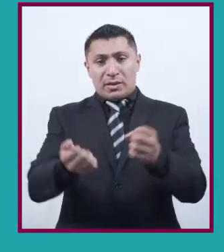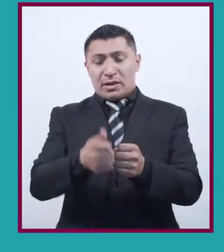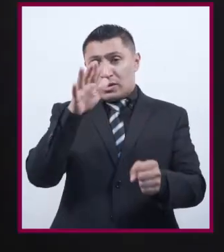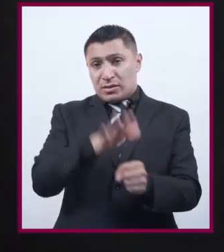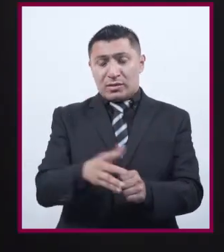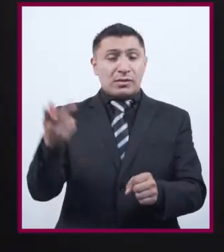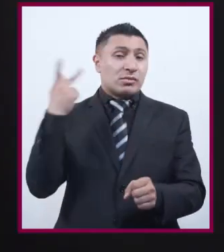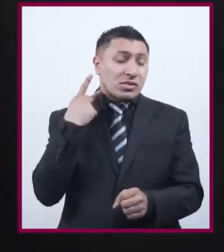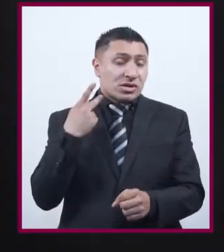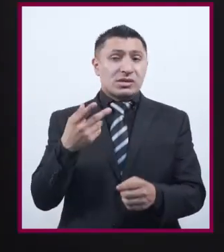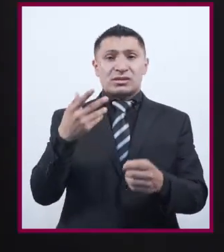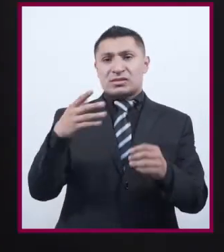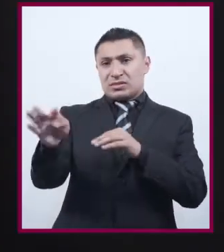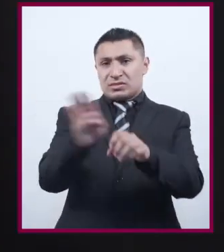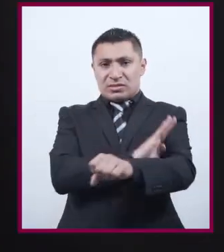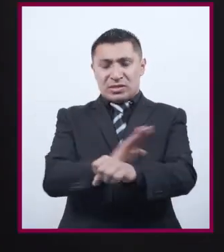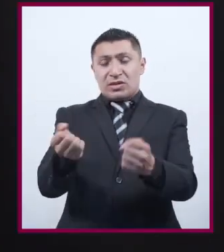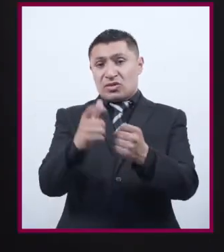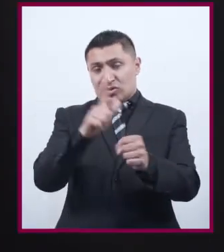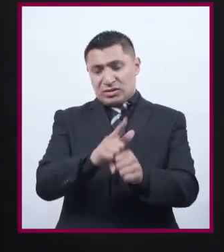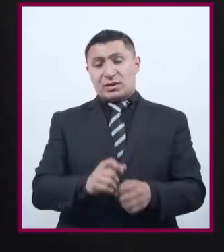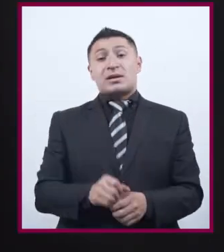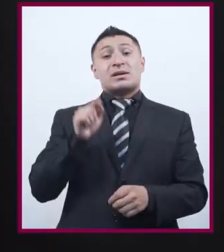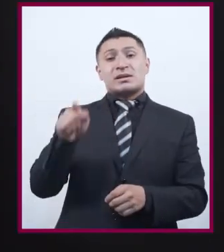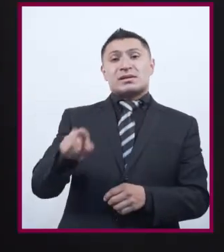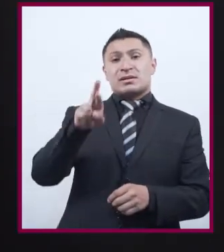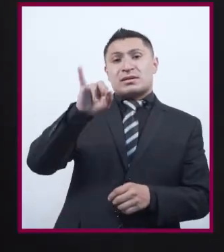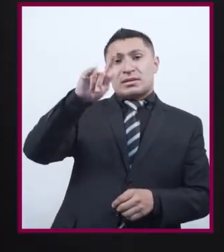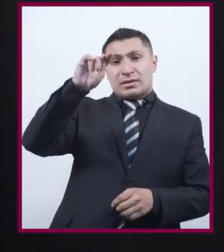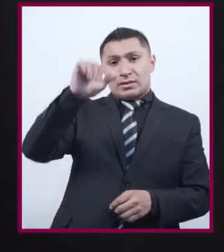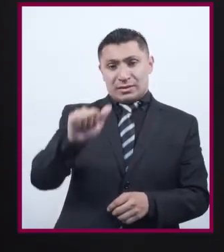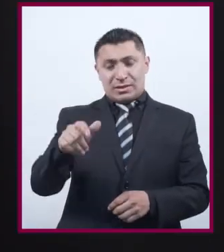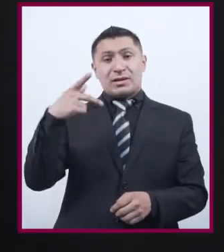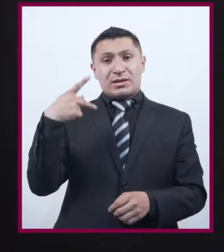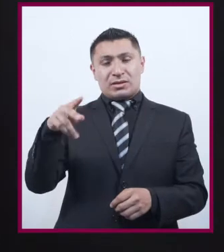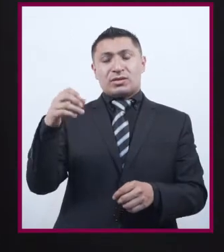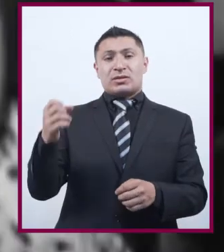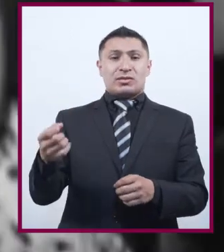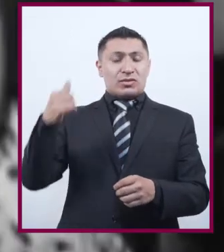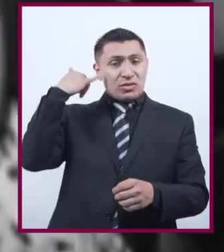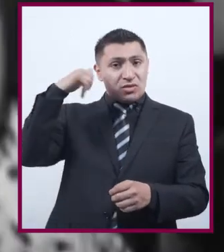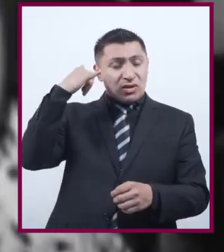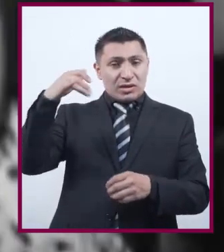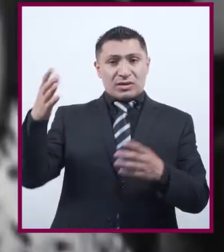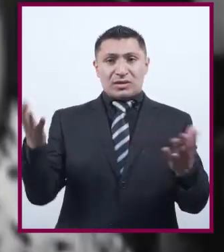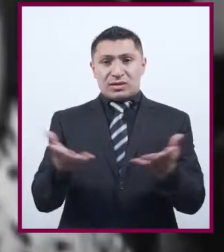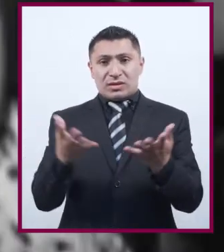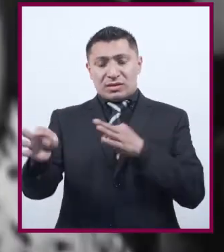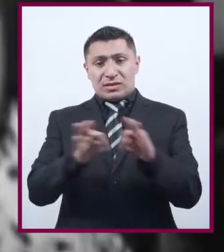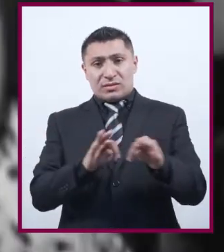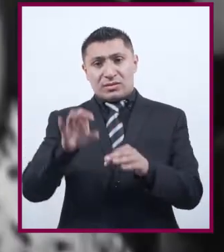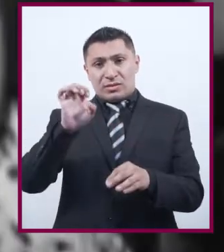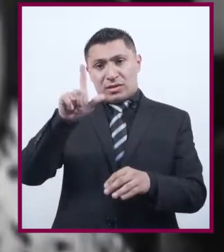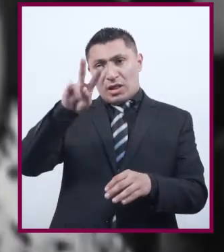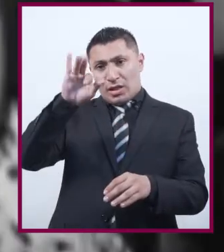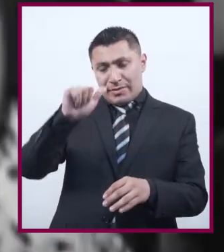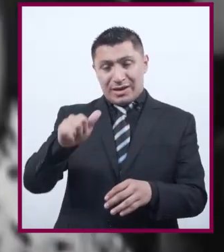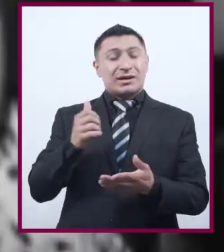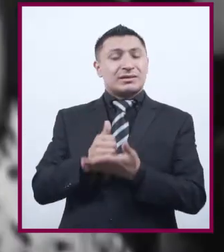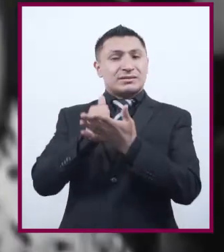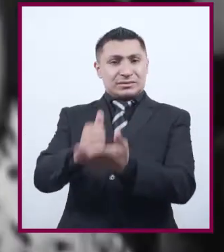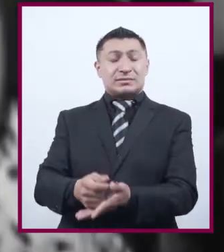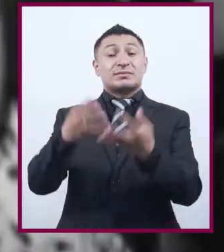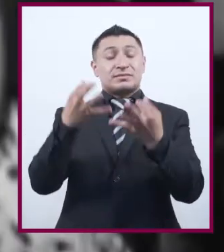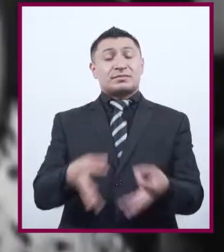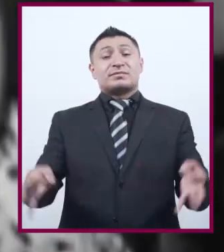sociales. Además de la Liga Rita Cetina Gutiérrez, con una subdelegación en Yucatán fundada por Elvia Carrillo Puerto. Cabe destacar que